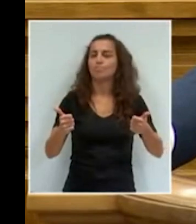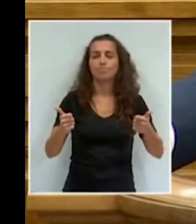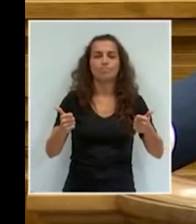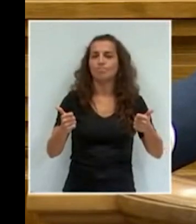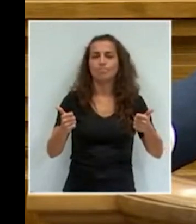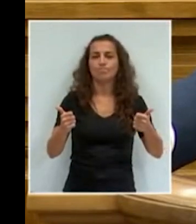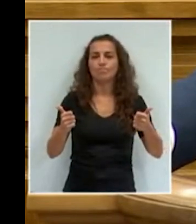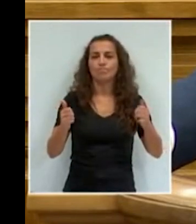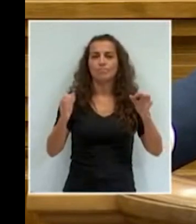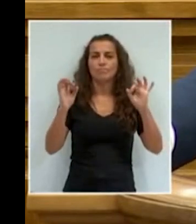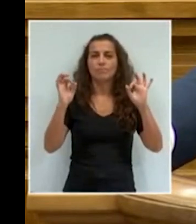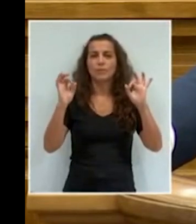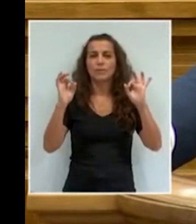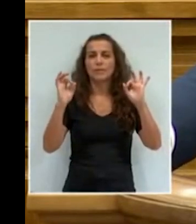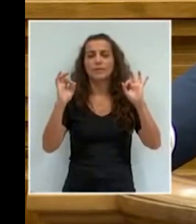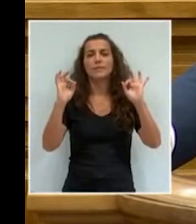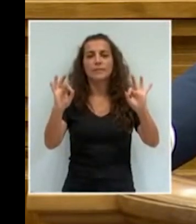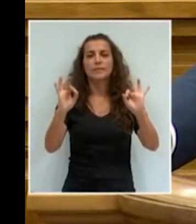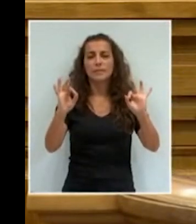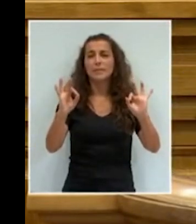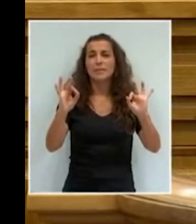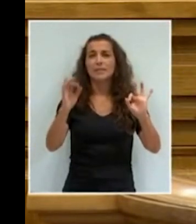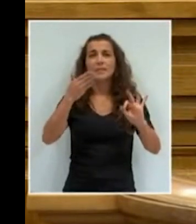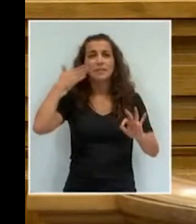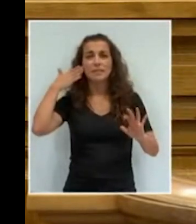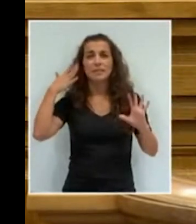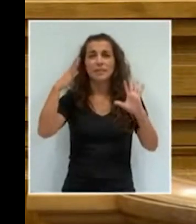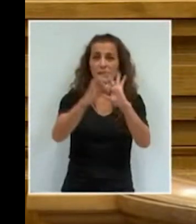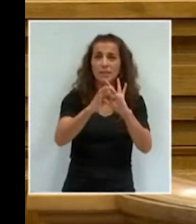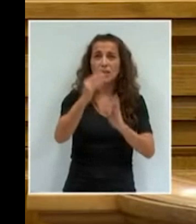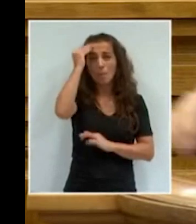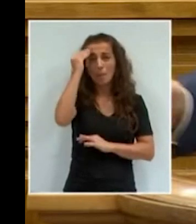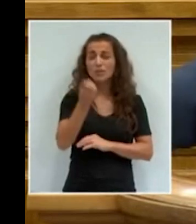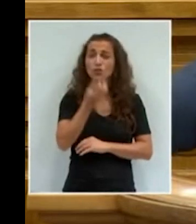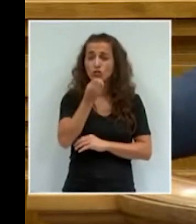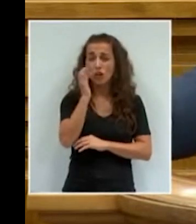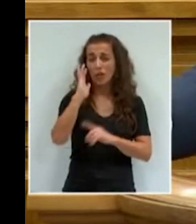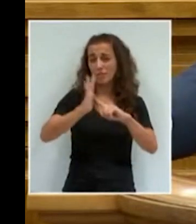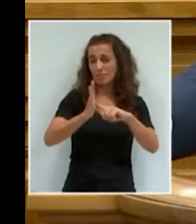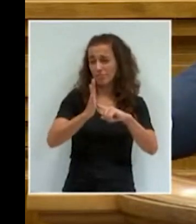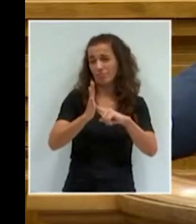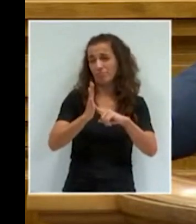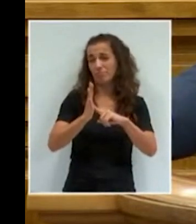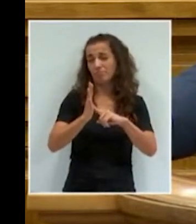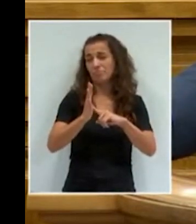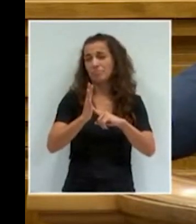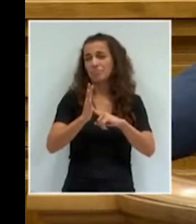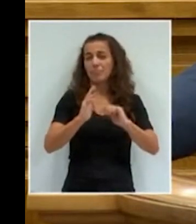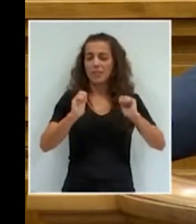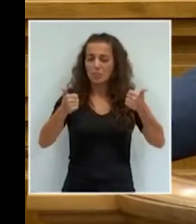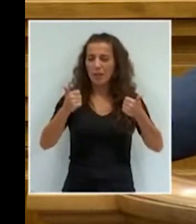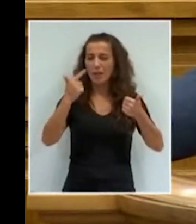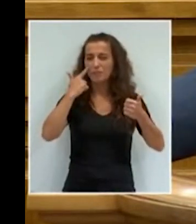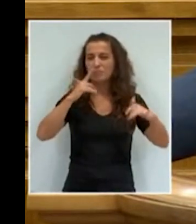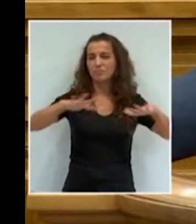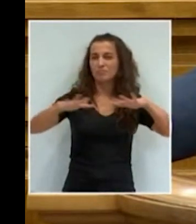indicado antes de asistir a la Junta Directiva Nacional del Partido Popular, que preside el presidente Alberto Núñez Feijóo en Madrid, donde ha incidido en que el